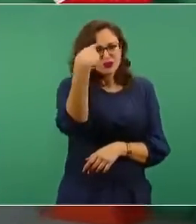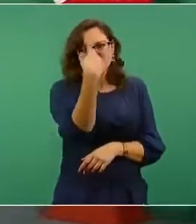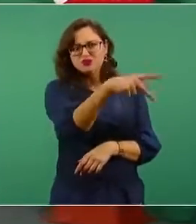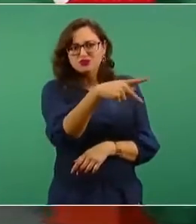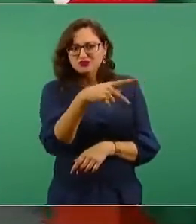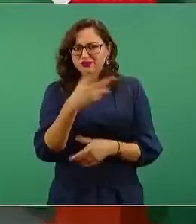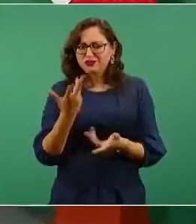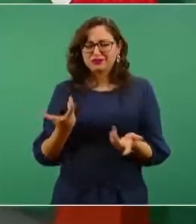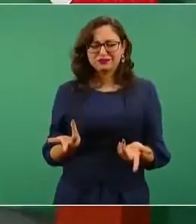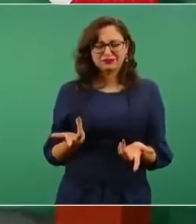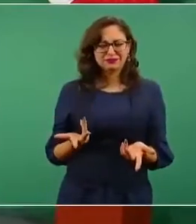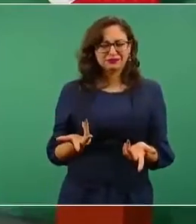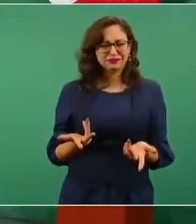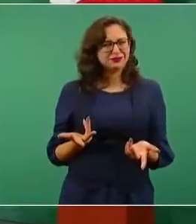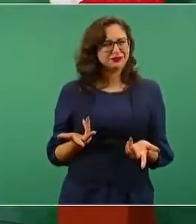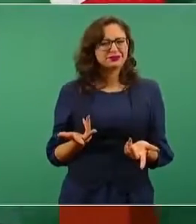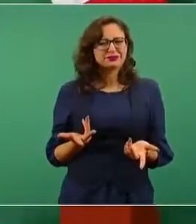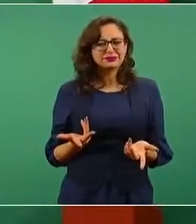¿Cómo